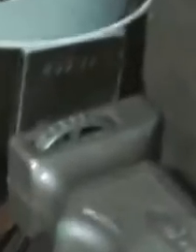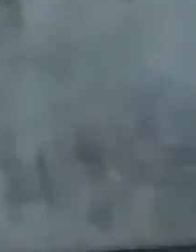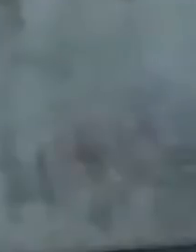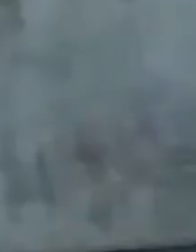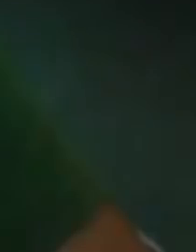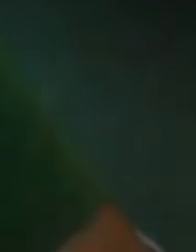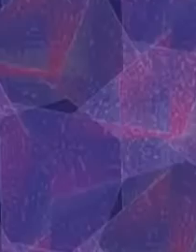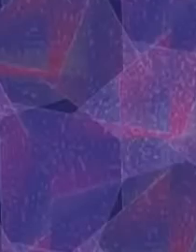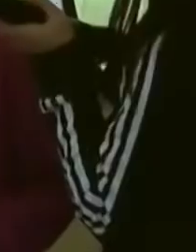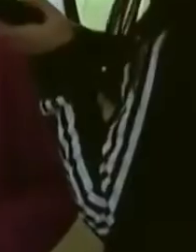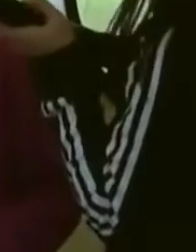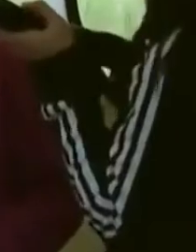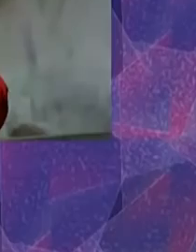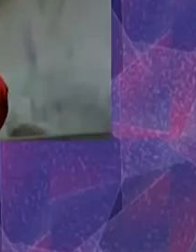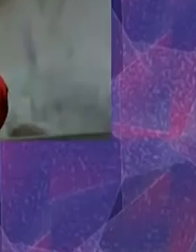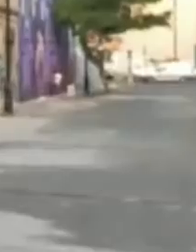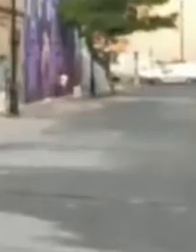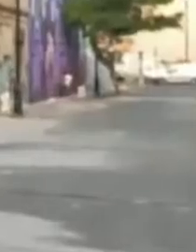trabajo de nuevos talentos.